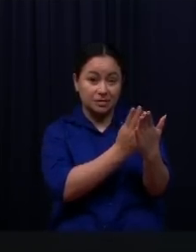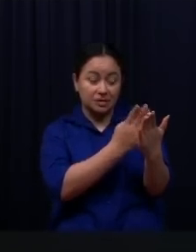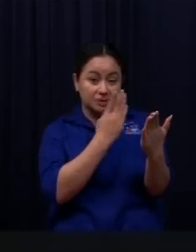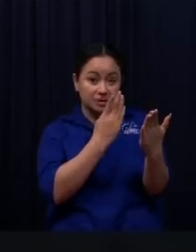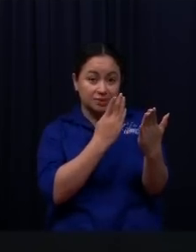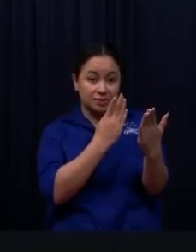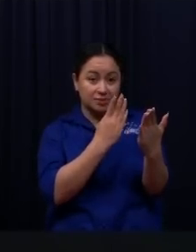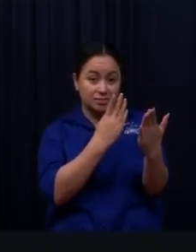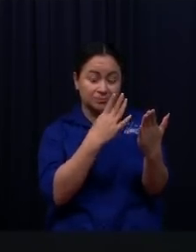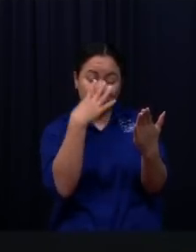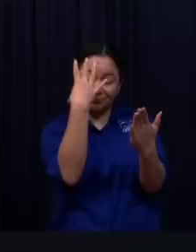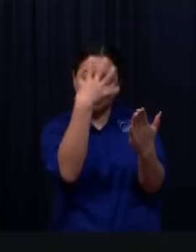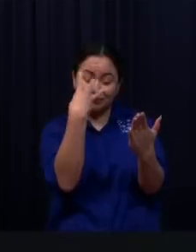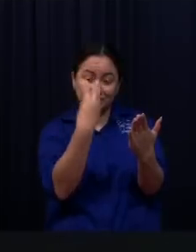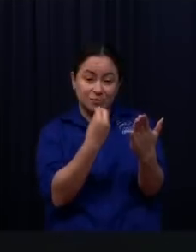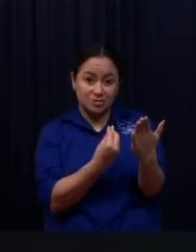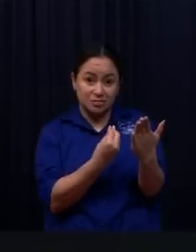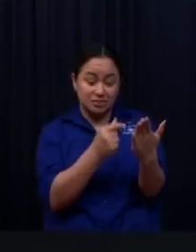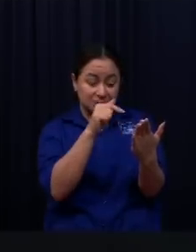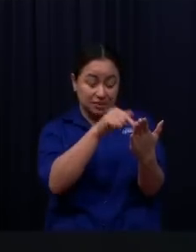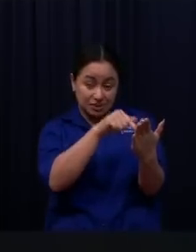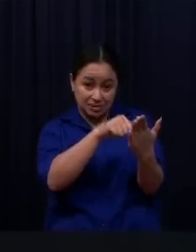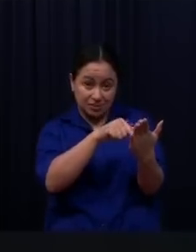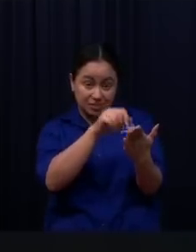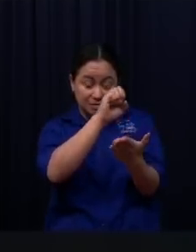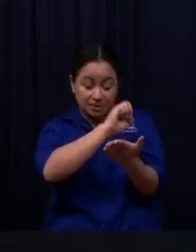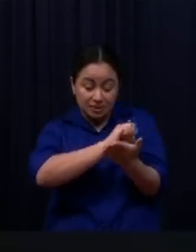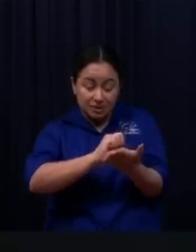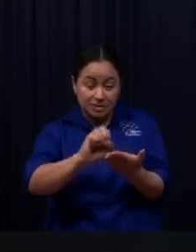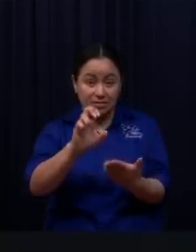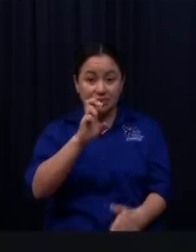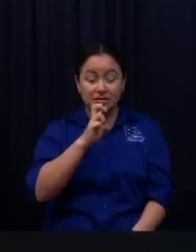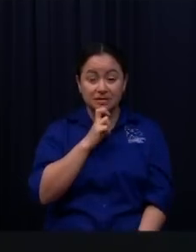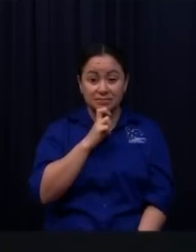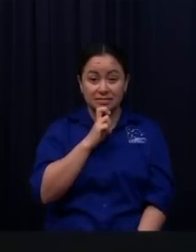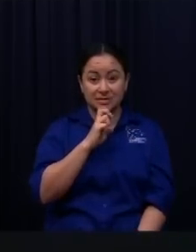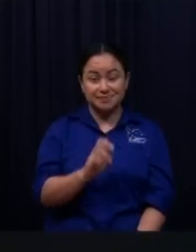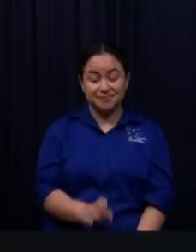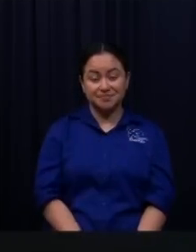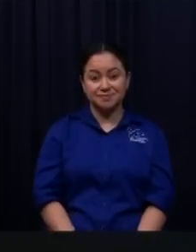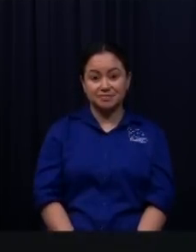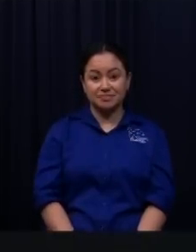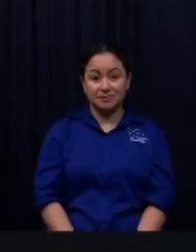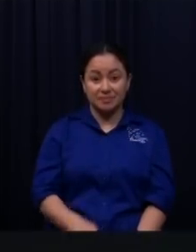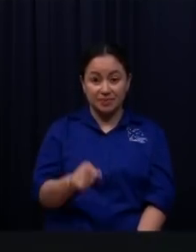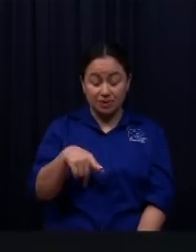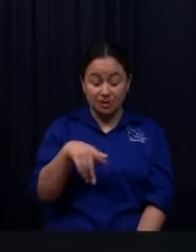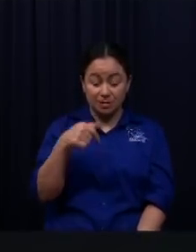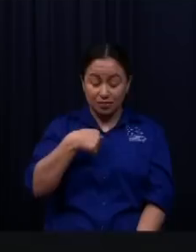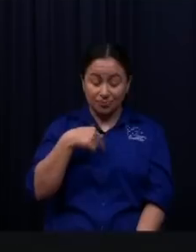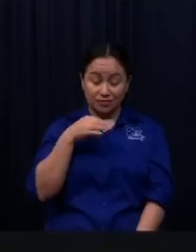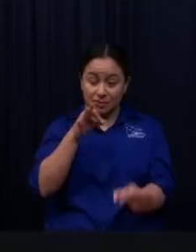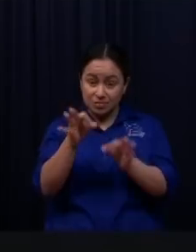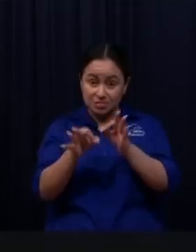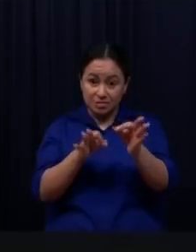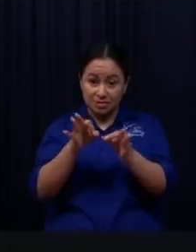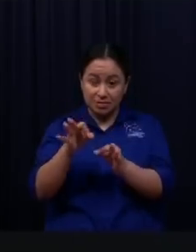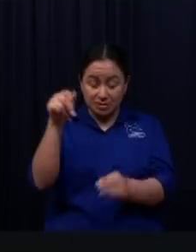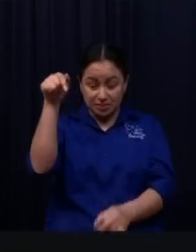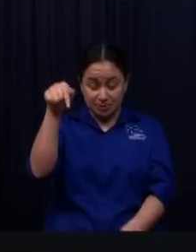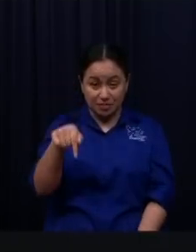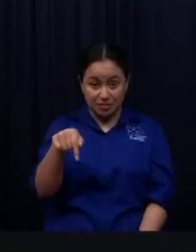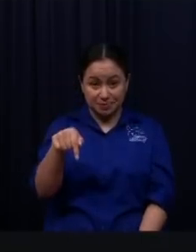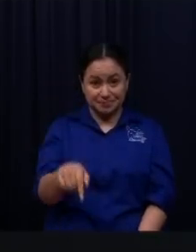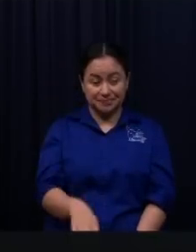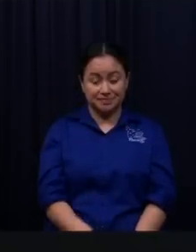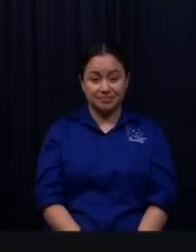y dentro de ellos nos habla de la Santa Cena de una manera encriptada. Entonces, eso es lo que le quiero platicar un poquitito. Si usted me ayuda